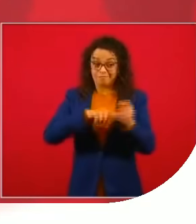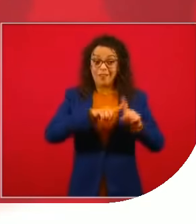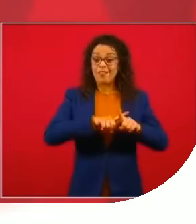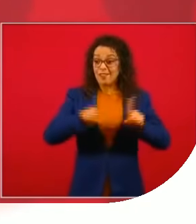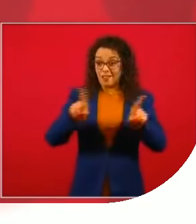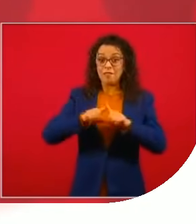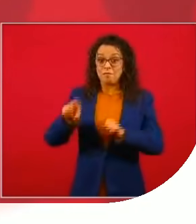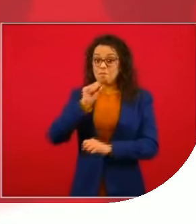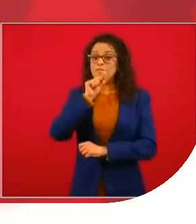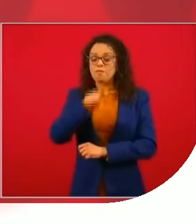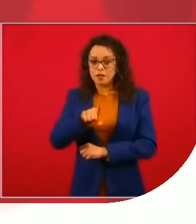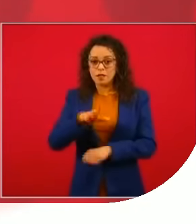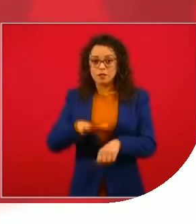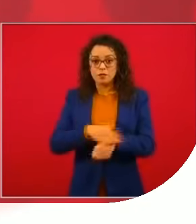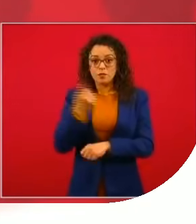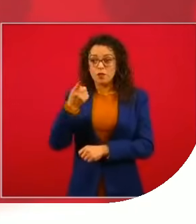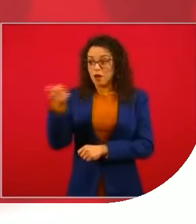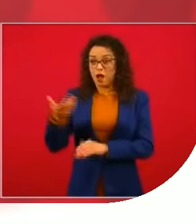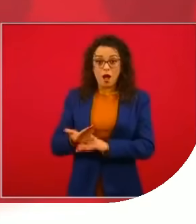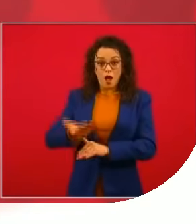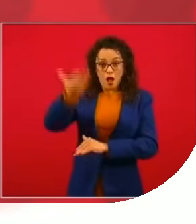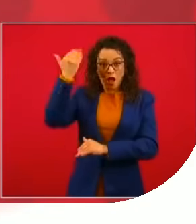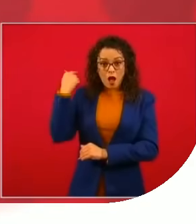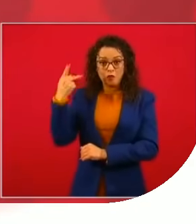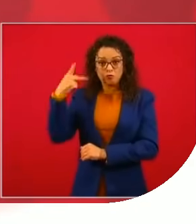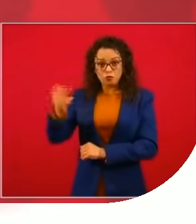régimen antidemocrático.